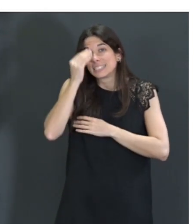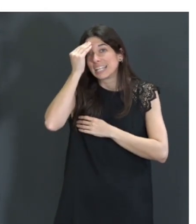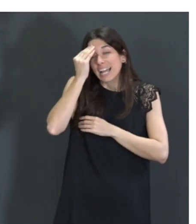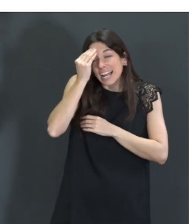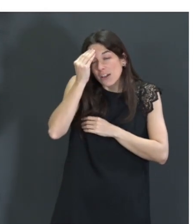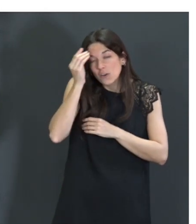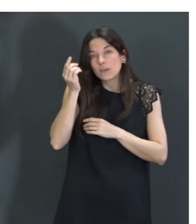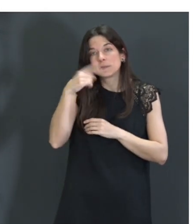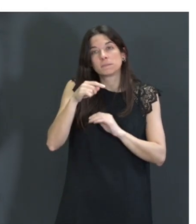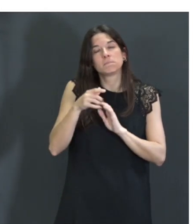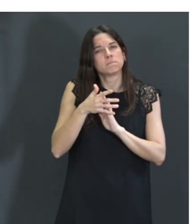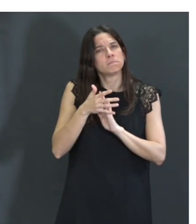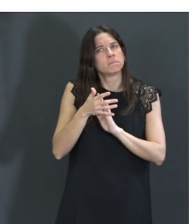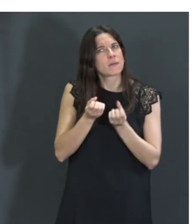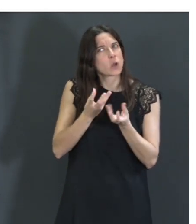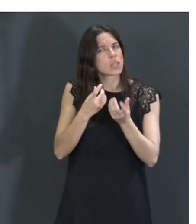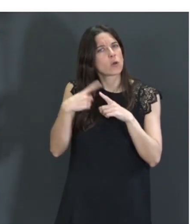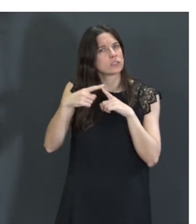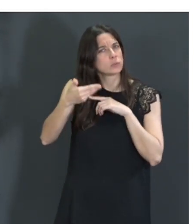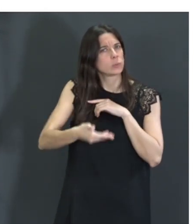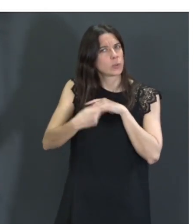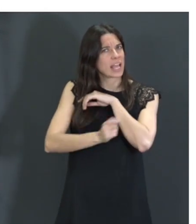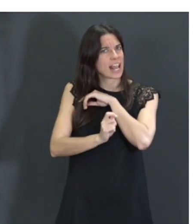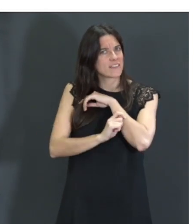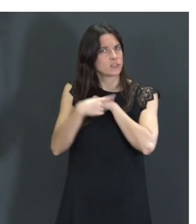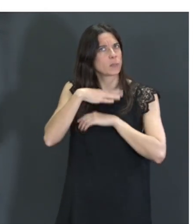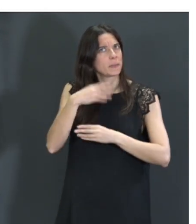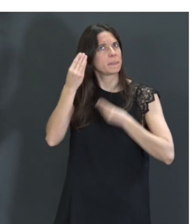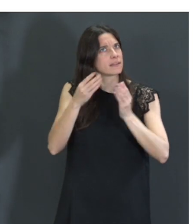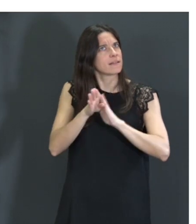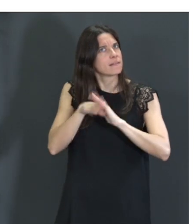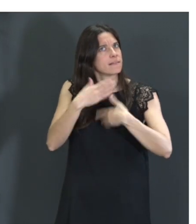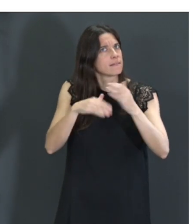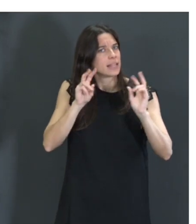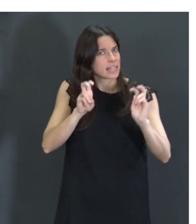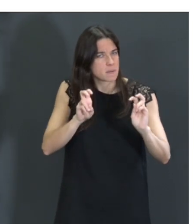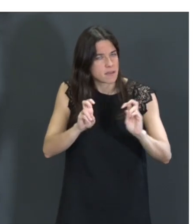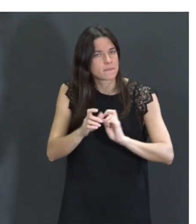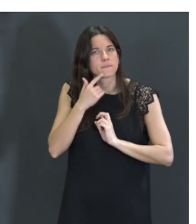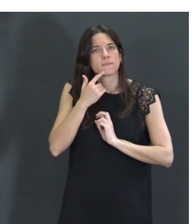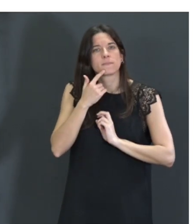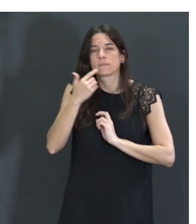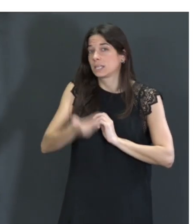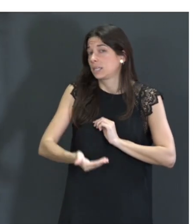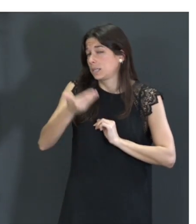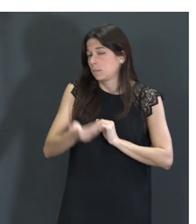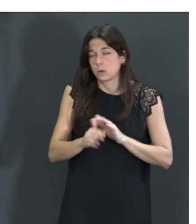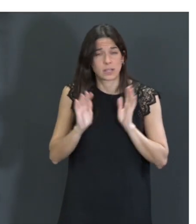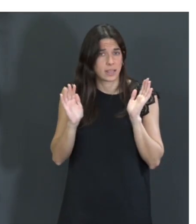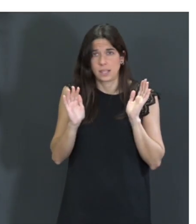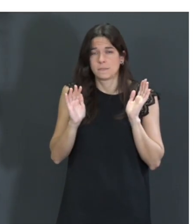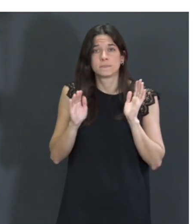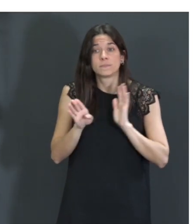habéis dado muchas claves y que podemos seguir pensando sobre todo esto. Desde luego es importante que en